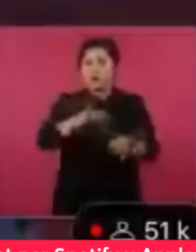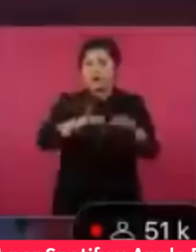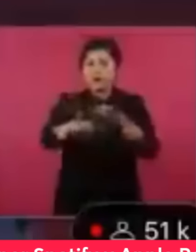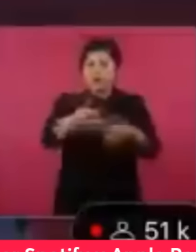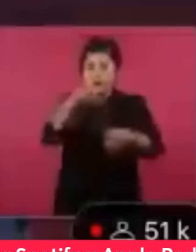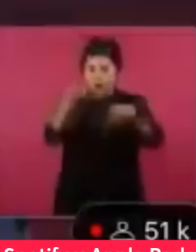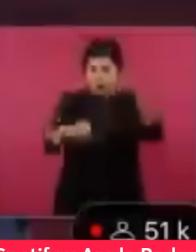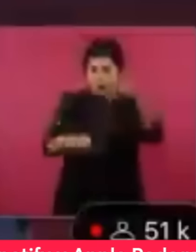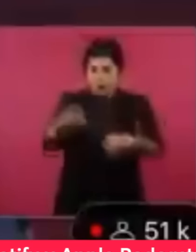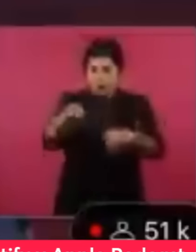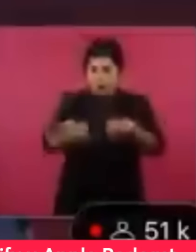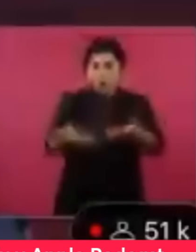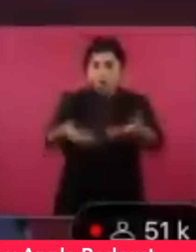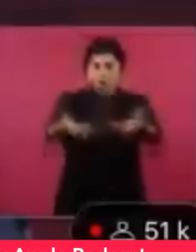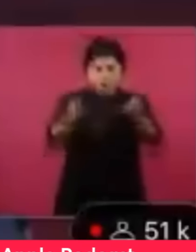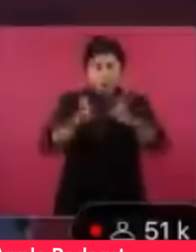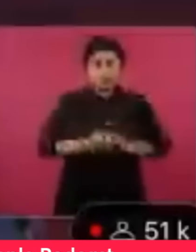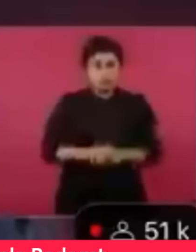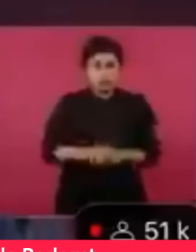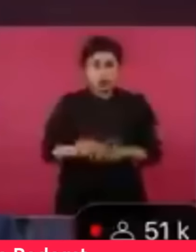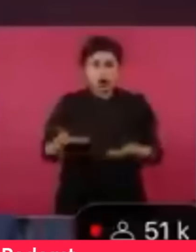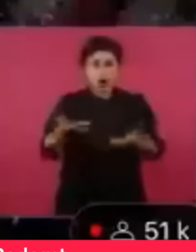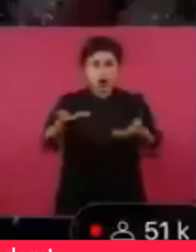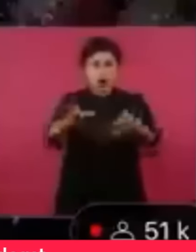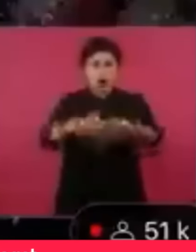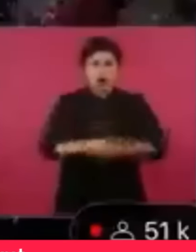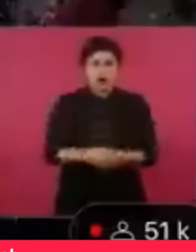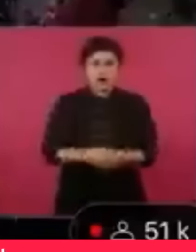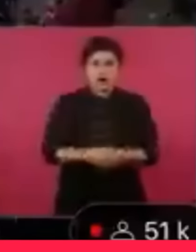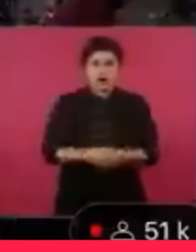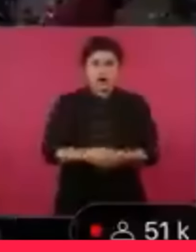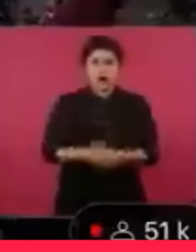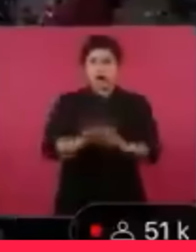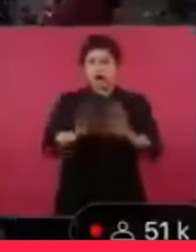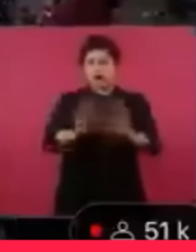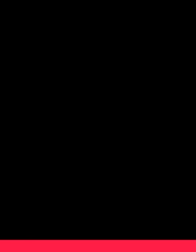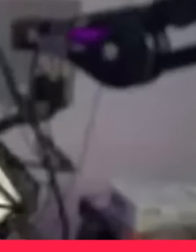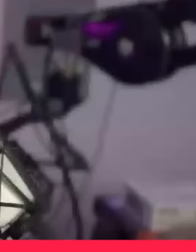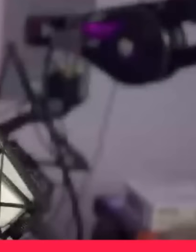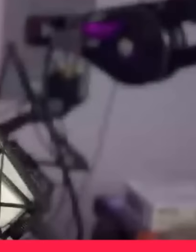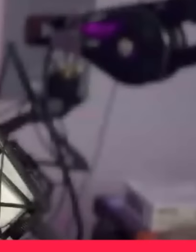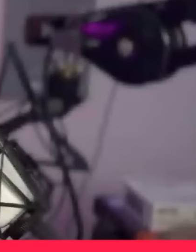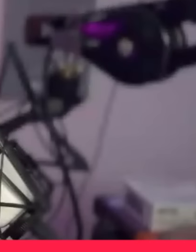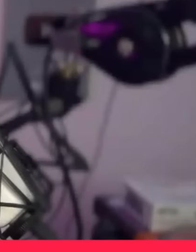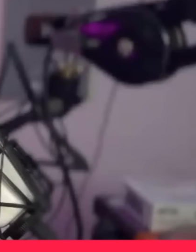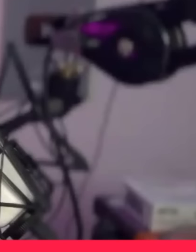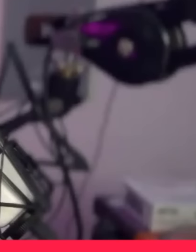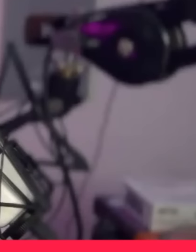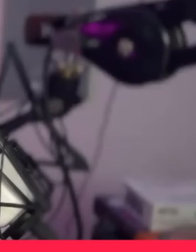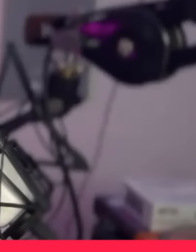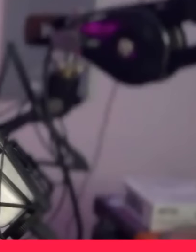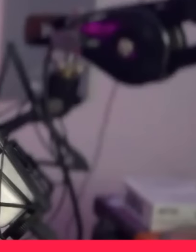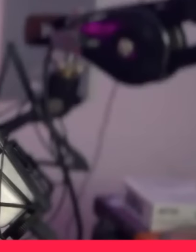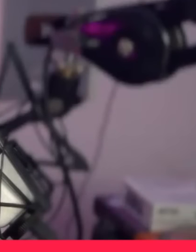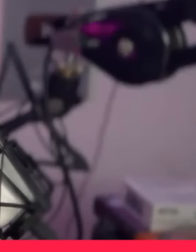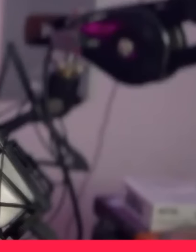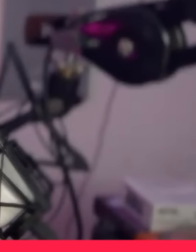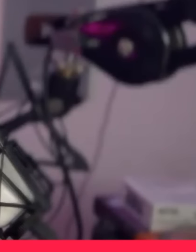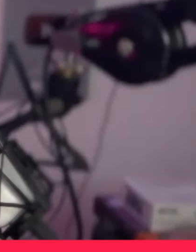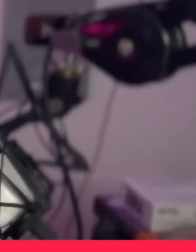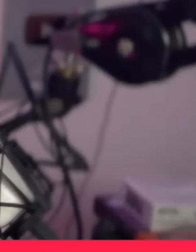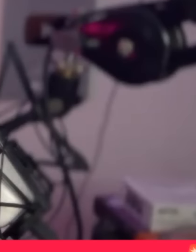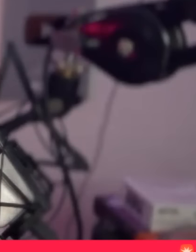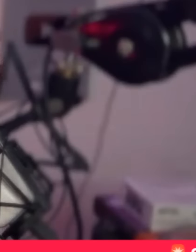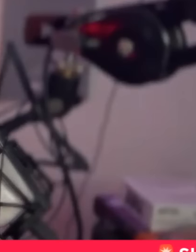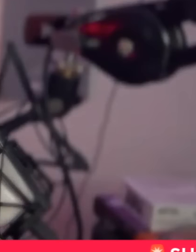juez que es muy compleja la imperión de Justicia pues cierra con eso el presidente diciendo pues que